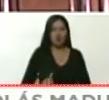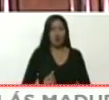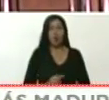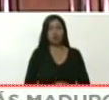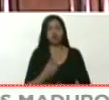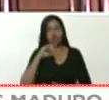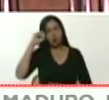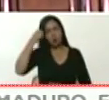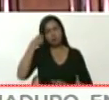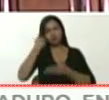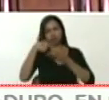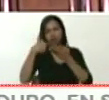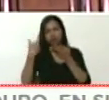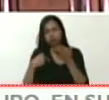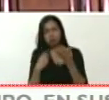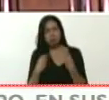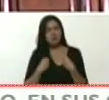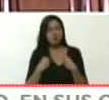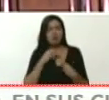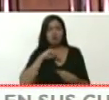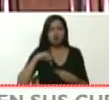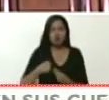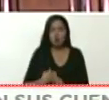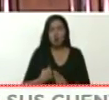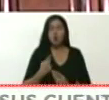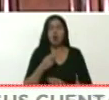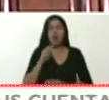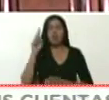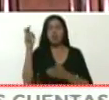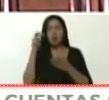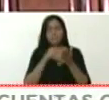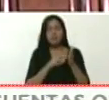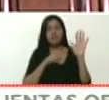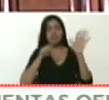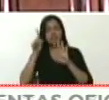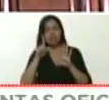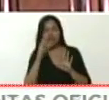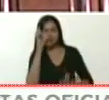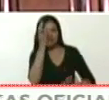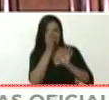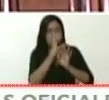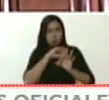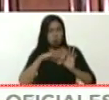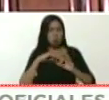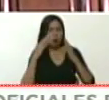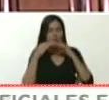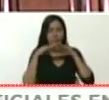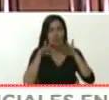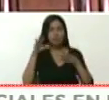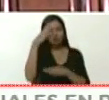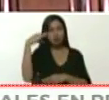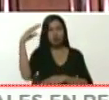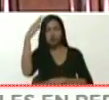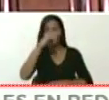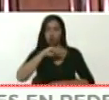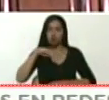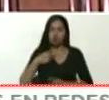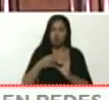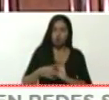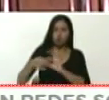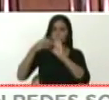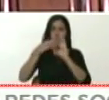bueno, todas las cosas que fuimos sorteando con buena fe, con la bendición de nuestro Dios, con la